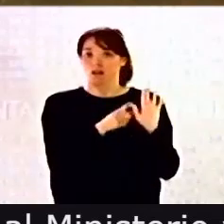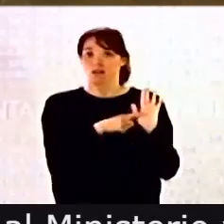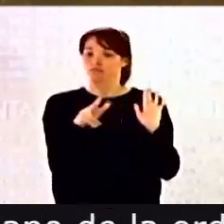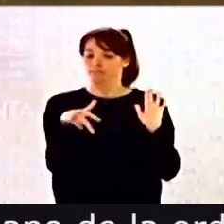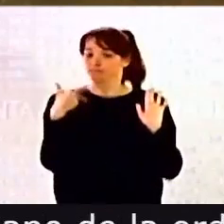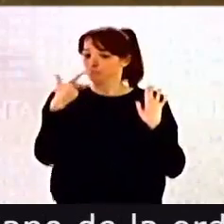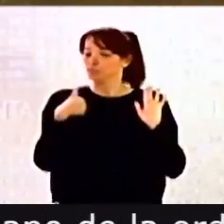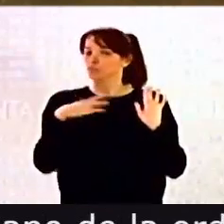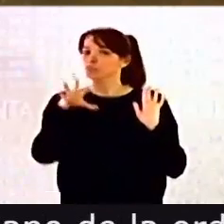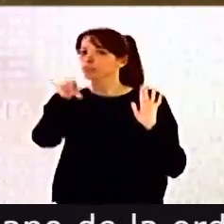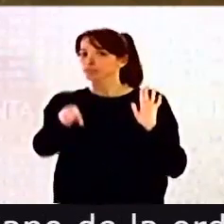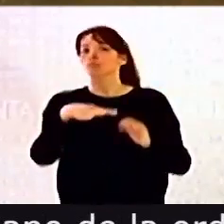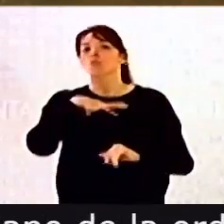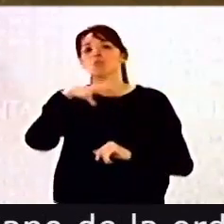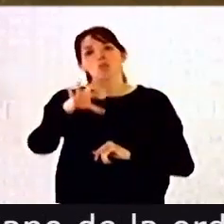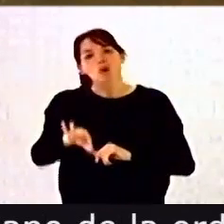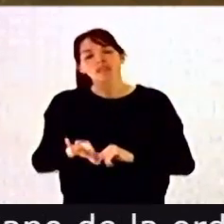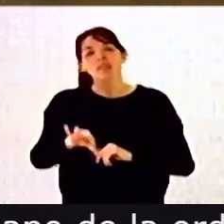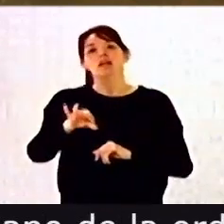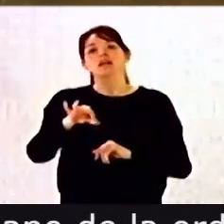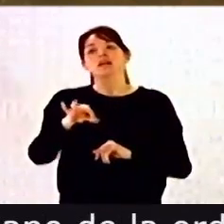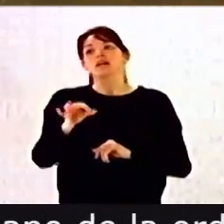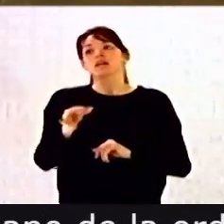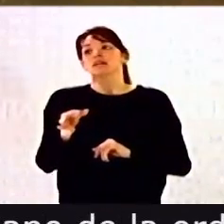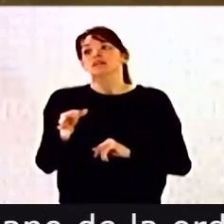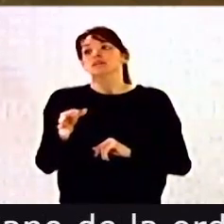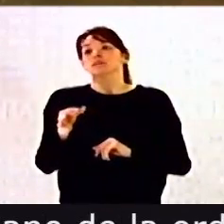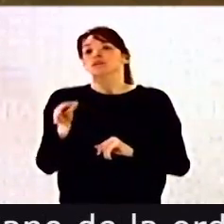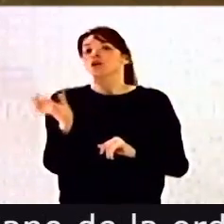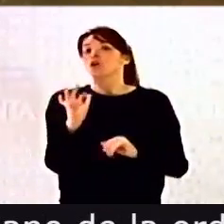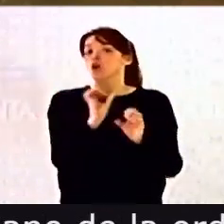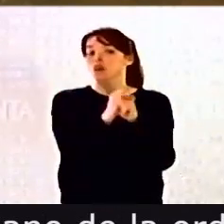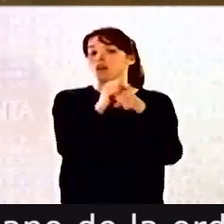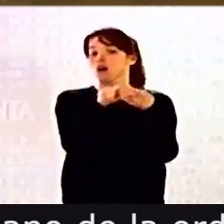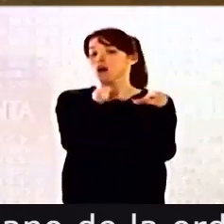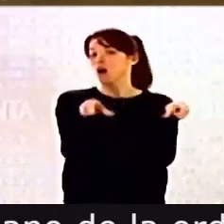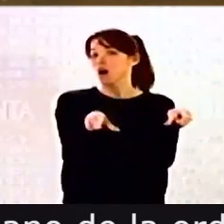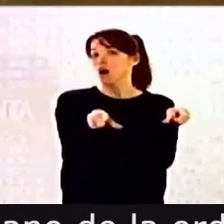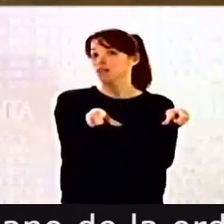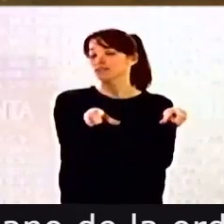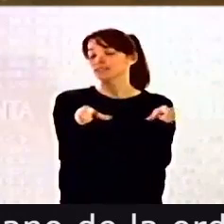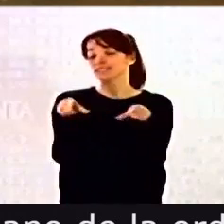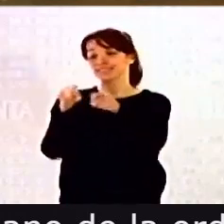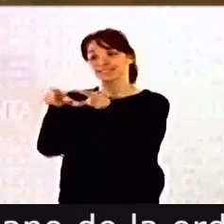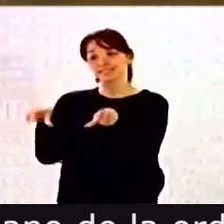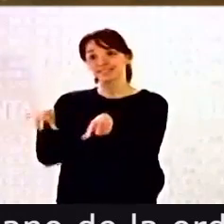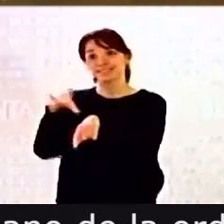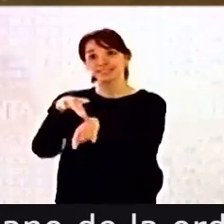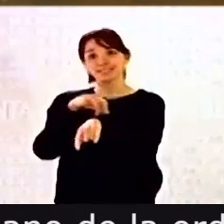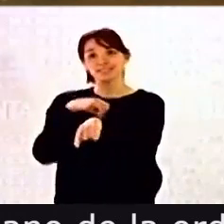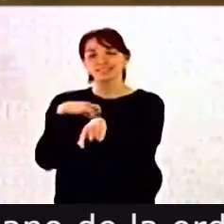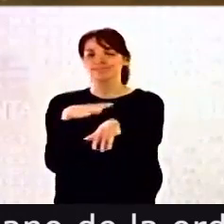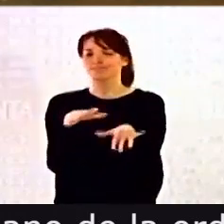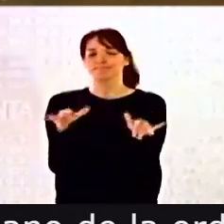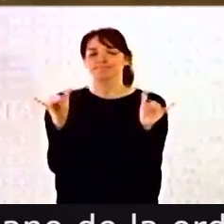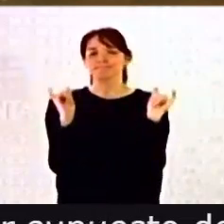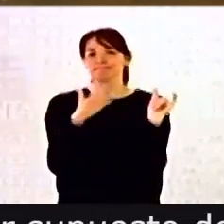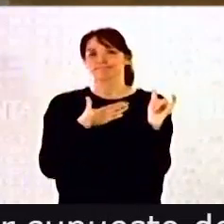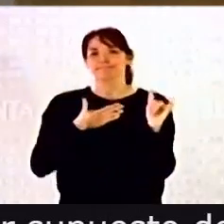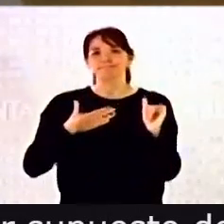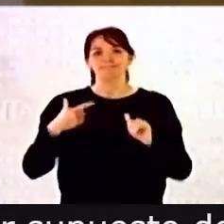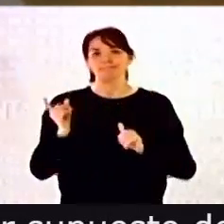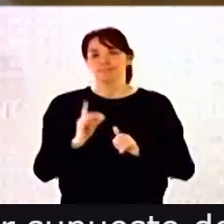intervención ni de esos laboratorios, ni por supuesto de las clínicas privadas,